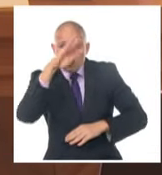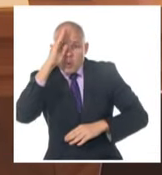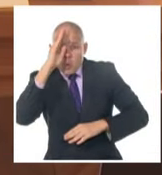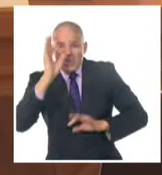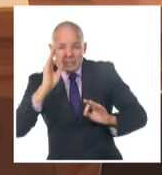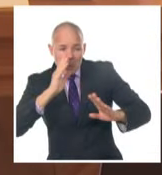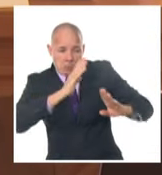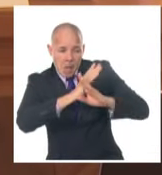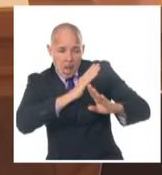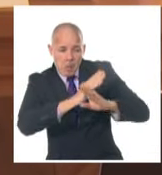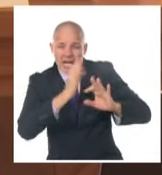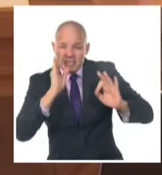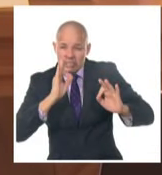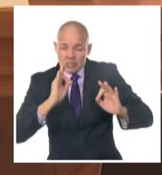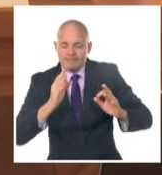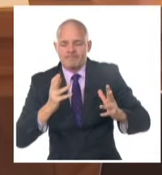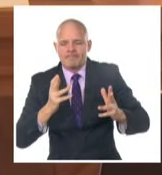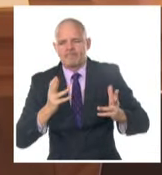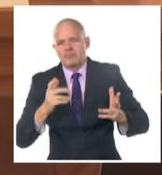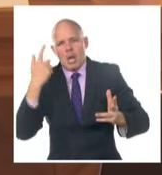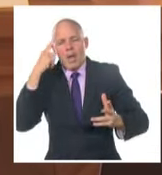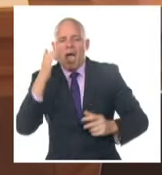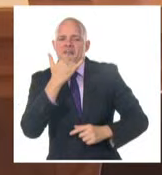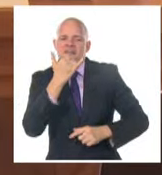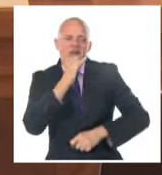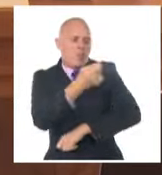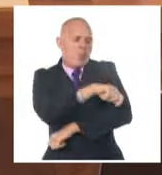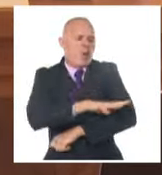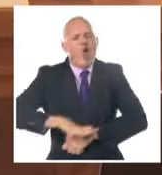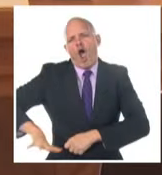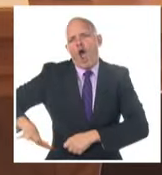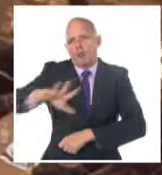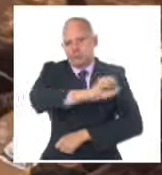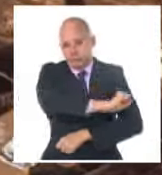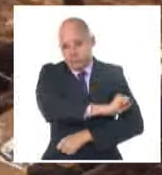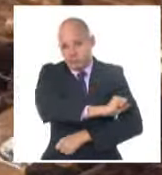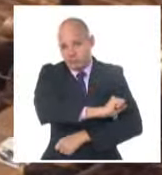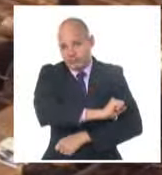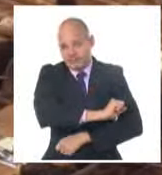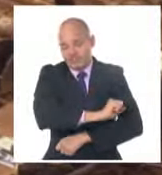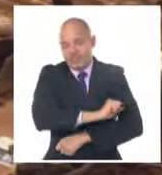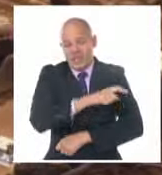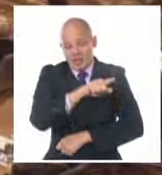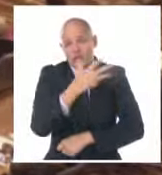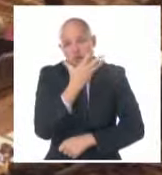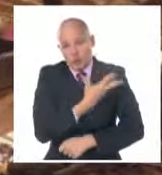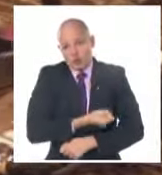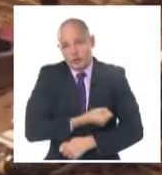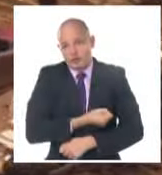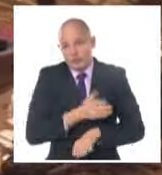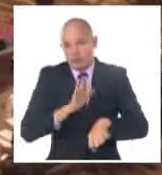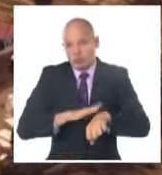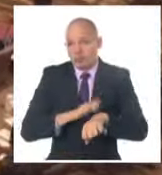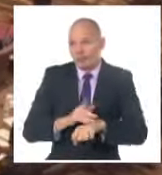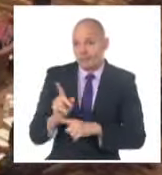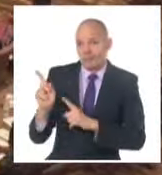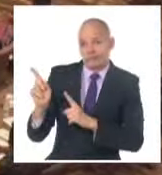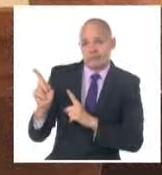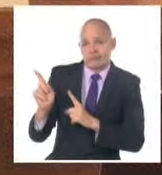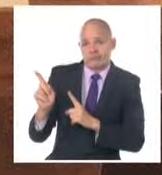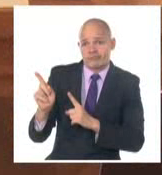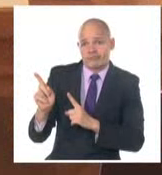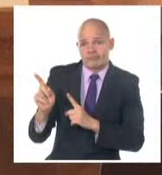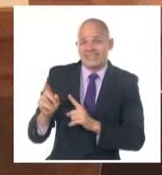cubana que escape a sus terribles efectos. Se trata del más